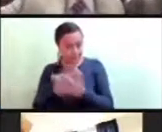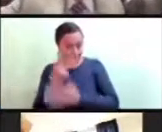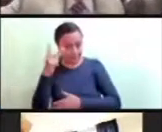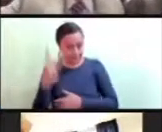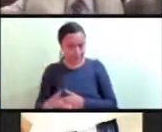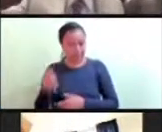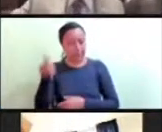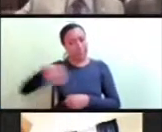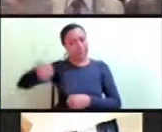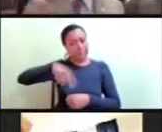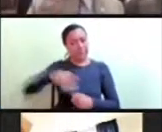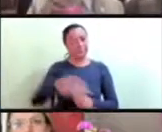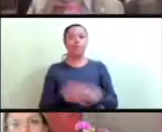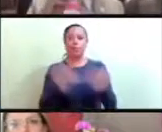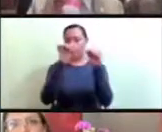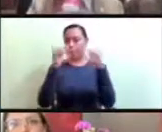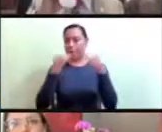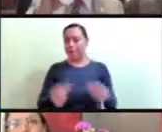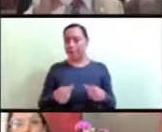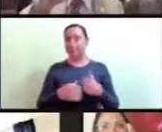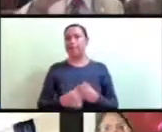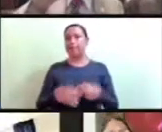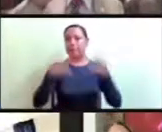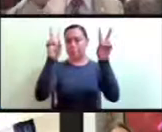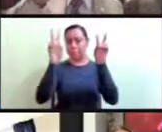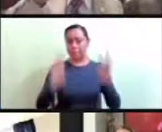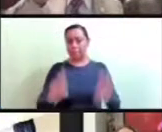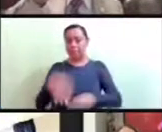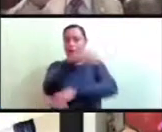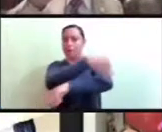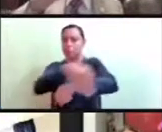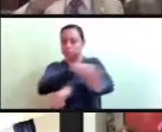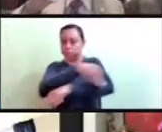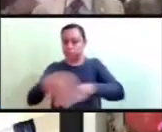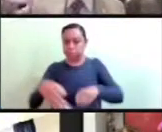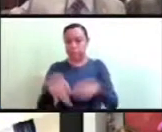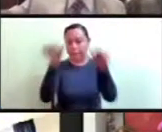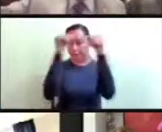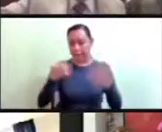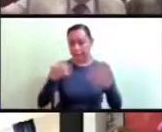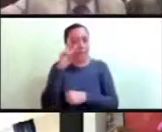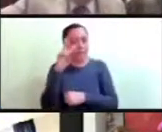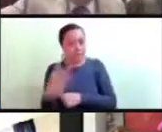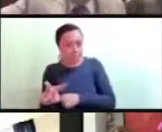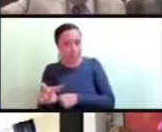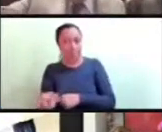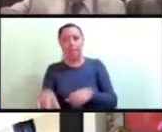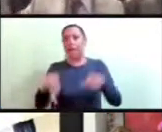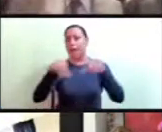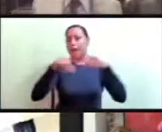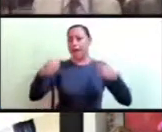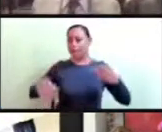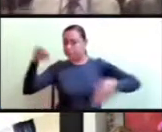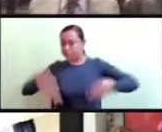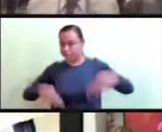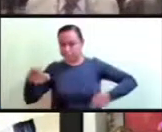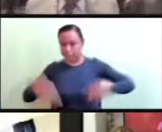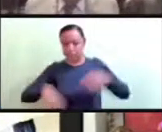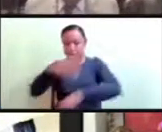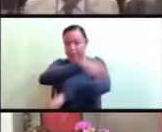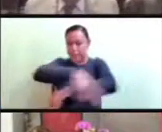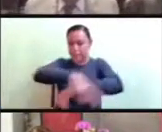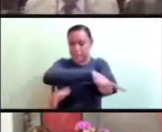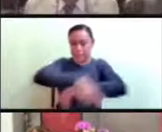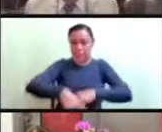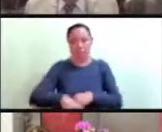en Artes, en las disciplinas Arquitectura, Artes Visuales, Artes Escénicas, Diseño, Medios